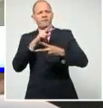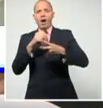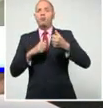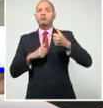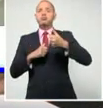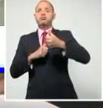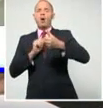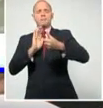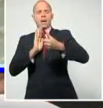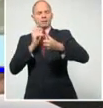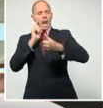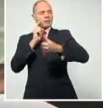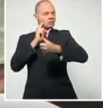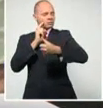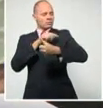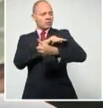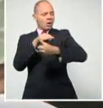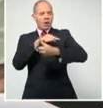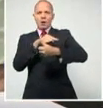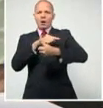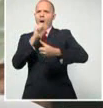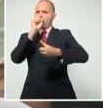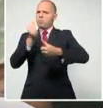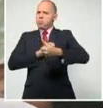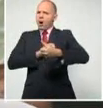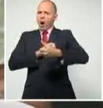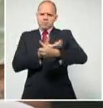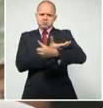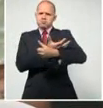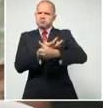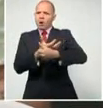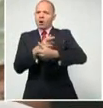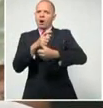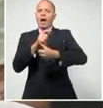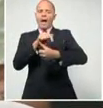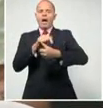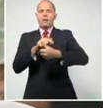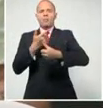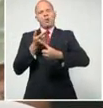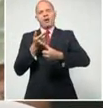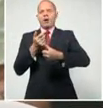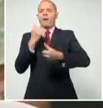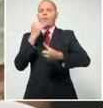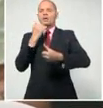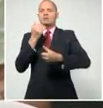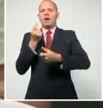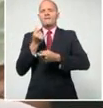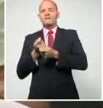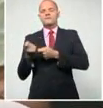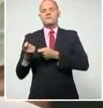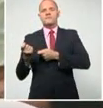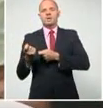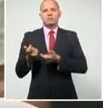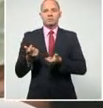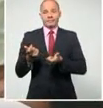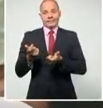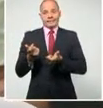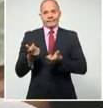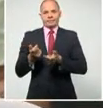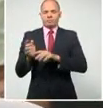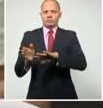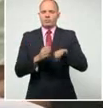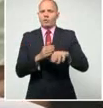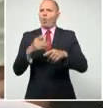lleno de acero y trató de sobornar al policía y hay otro que involucra varias provincias